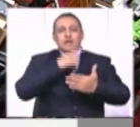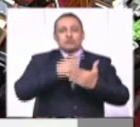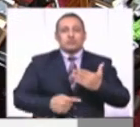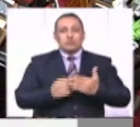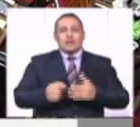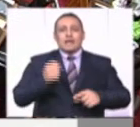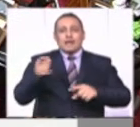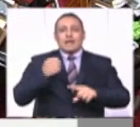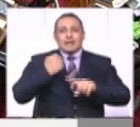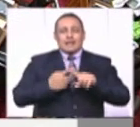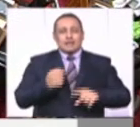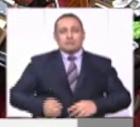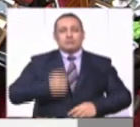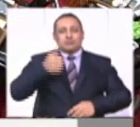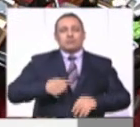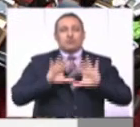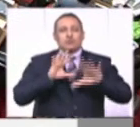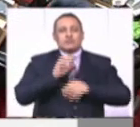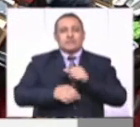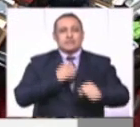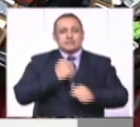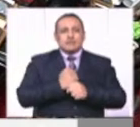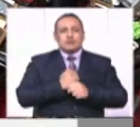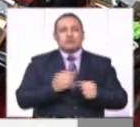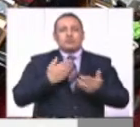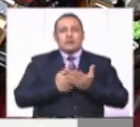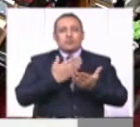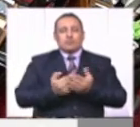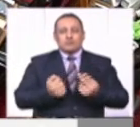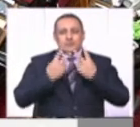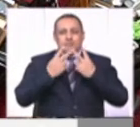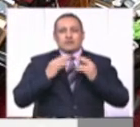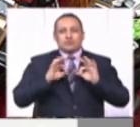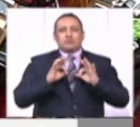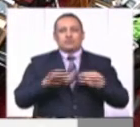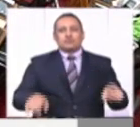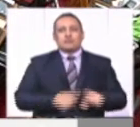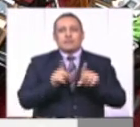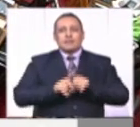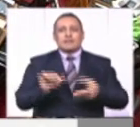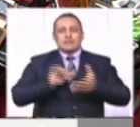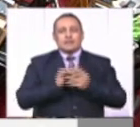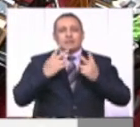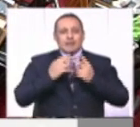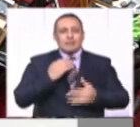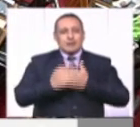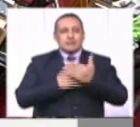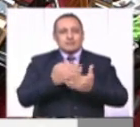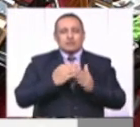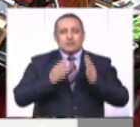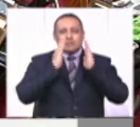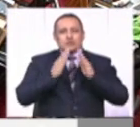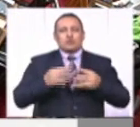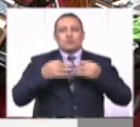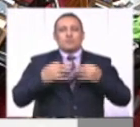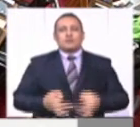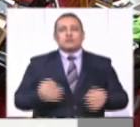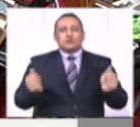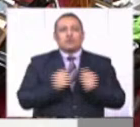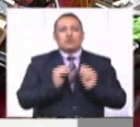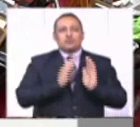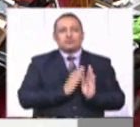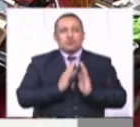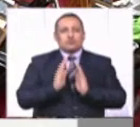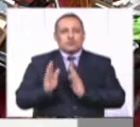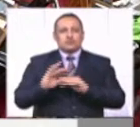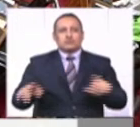al mencionado por 10 años una propuesta justamente que se ha venido tratando y cumpliendo con el debido